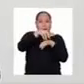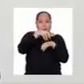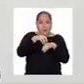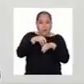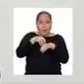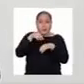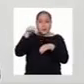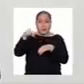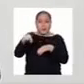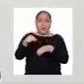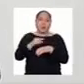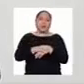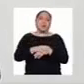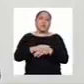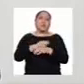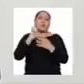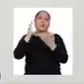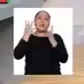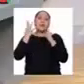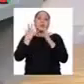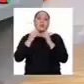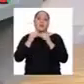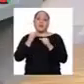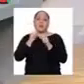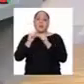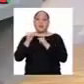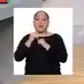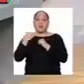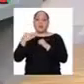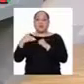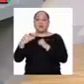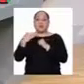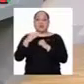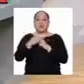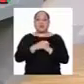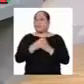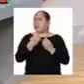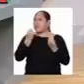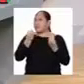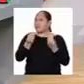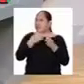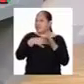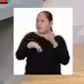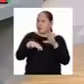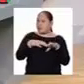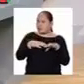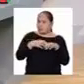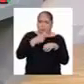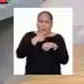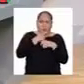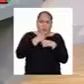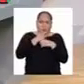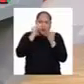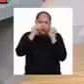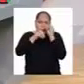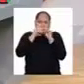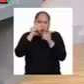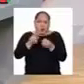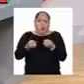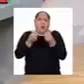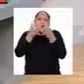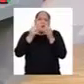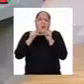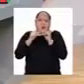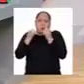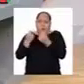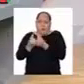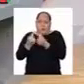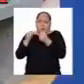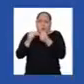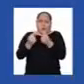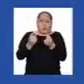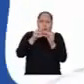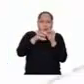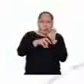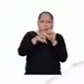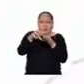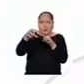estos sean similares en tamaño. ¿Y cómo hacemos para determinar la cantidad de grupos que deberían